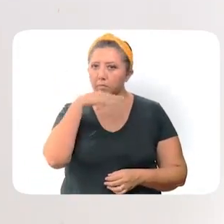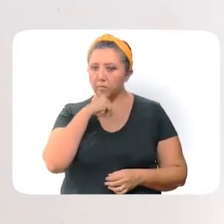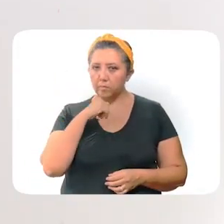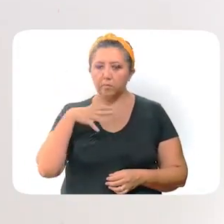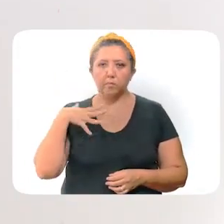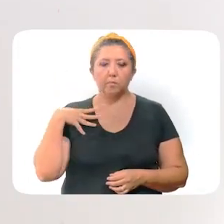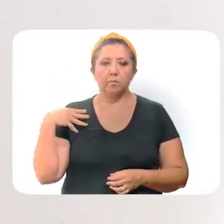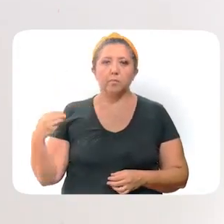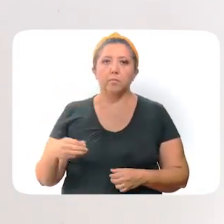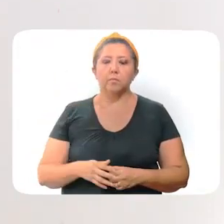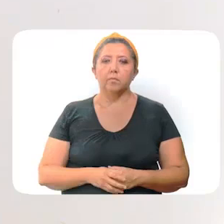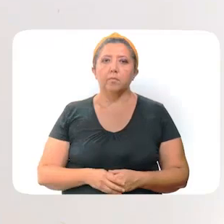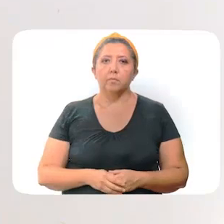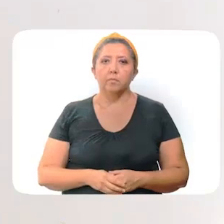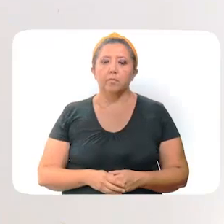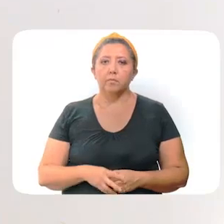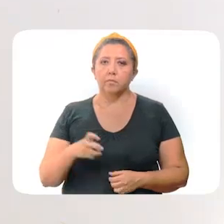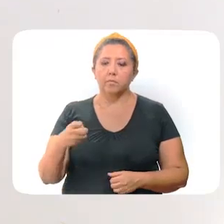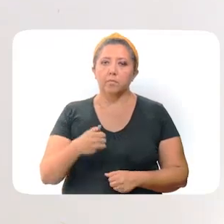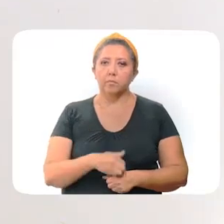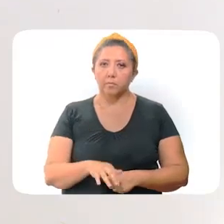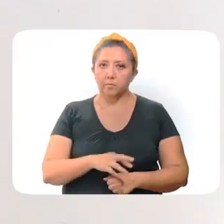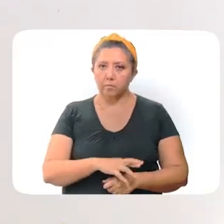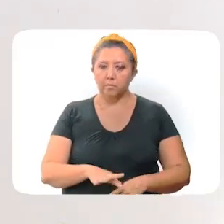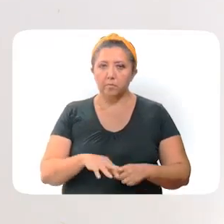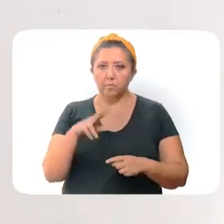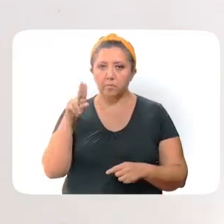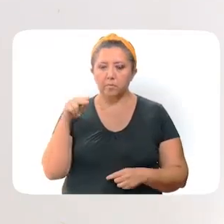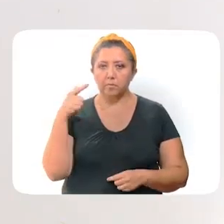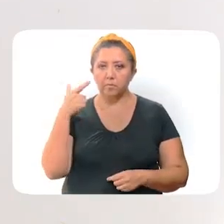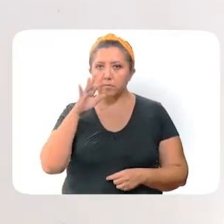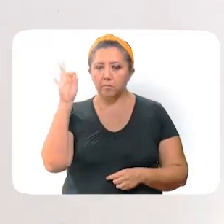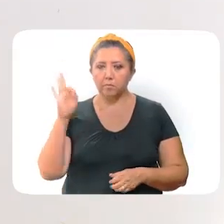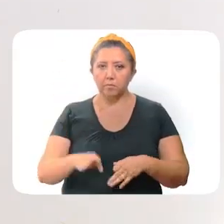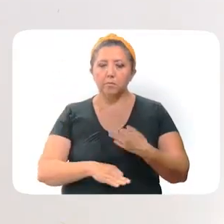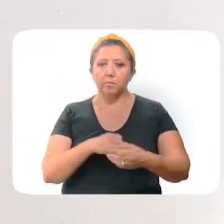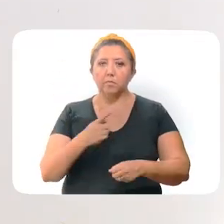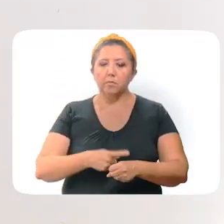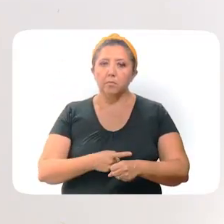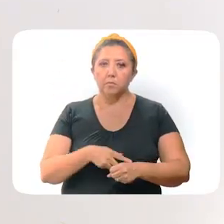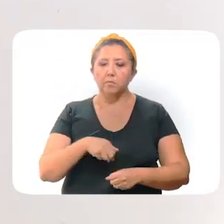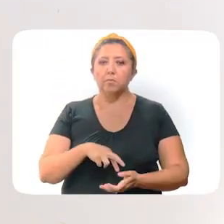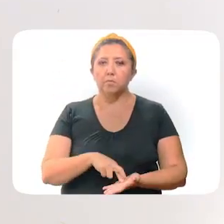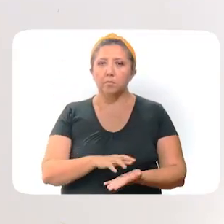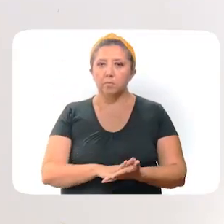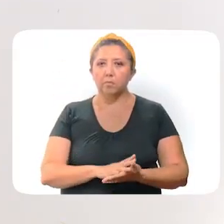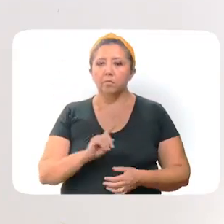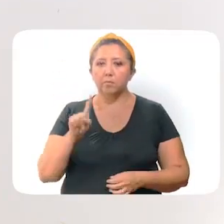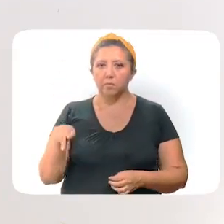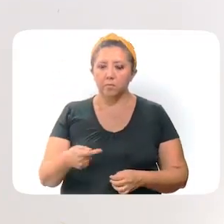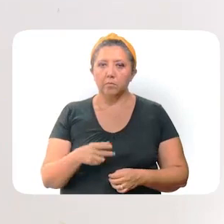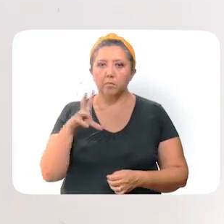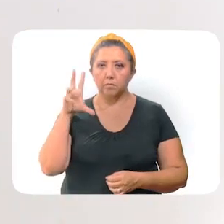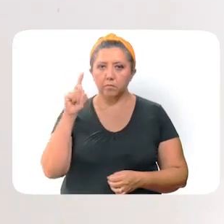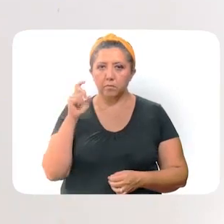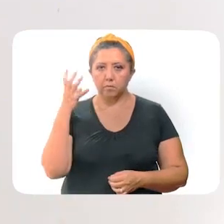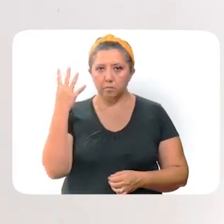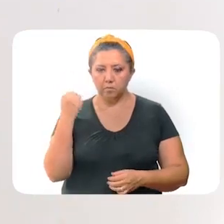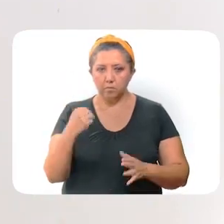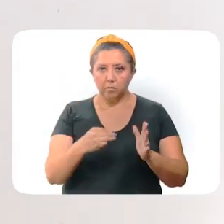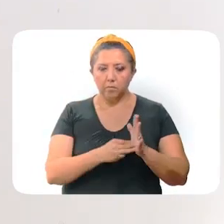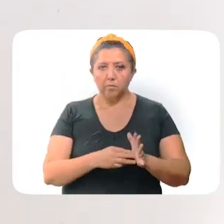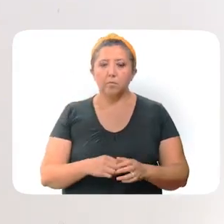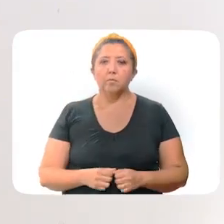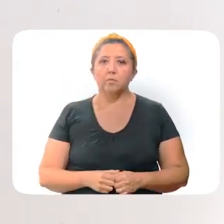presentan síntomas ni pueden contagiar. Esta cifra representa el 87% del total de contagios registrados, que es